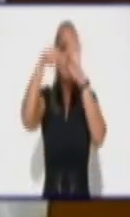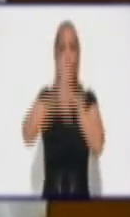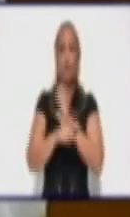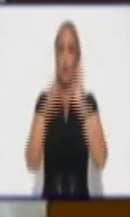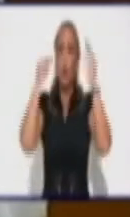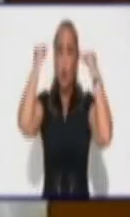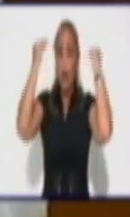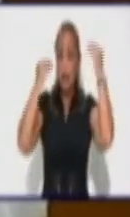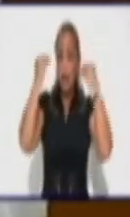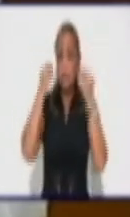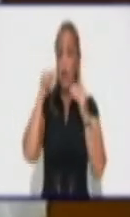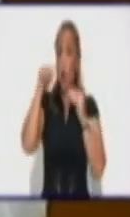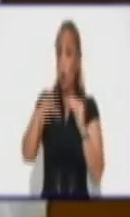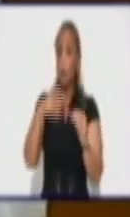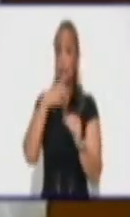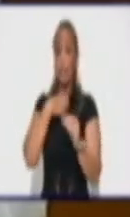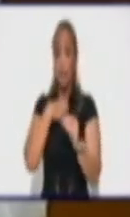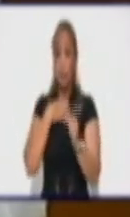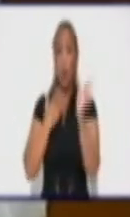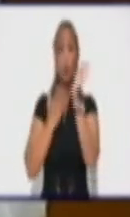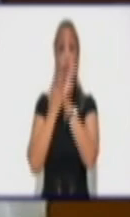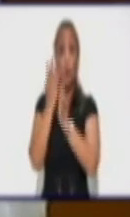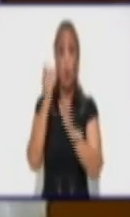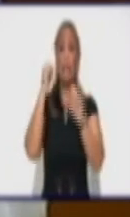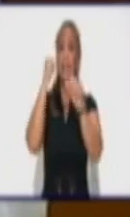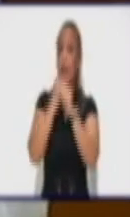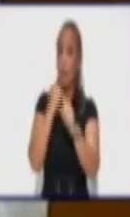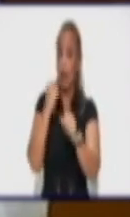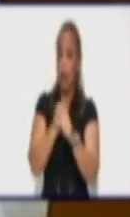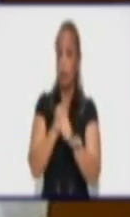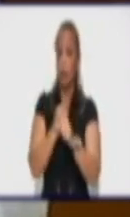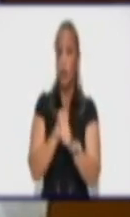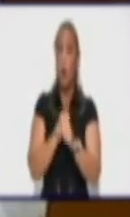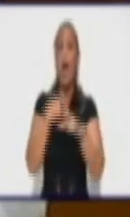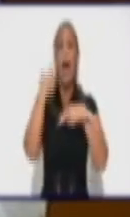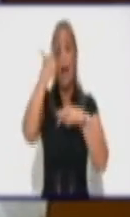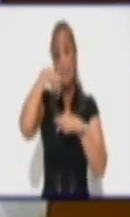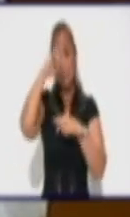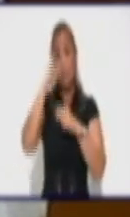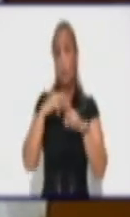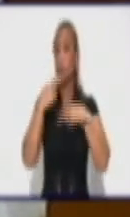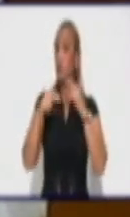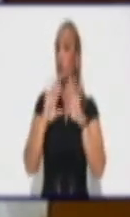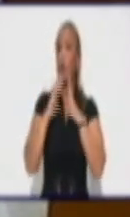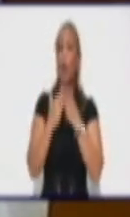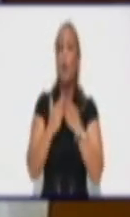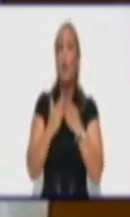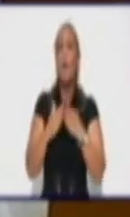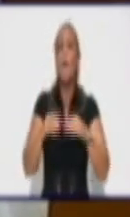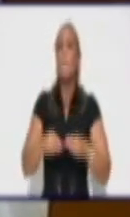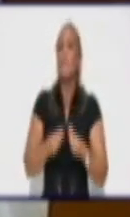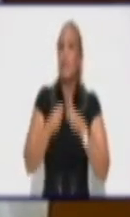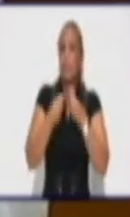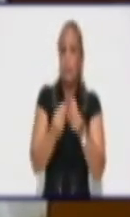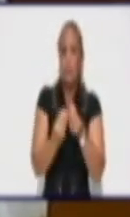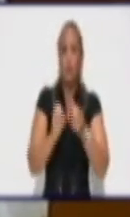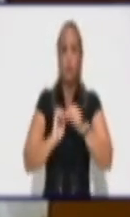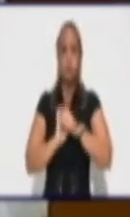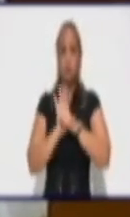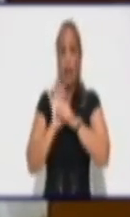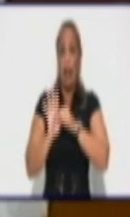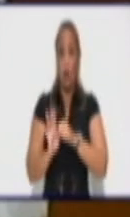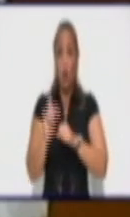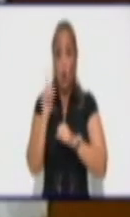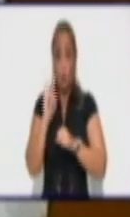hoy tenemos que continuar trabajando y así vamos a hacer primero que todo ese enfrentamiento digno a lakovic donde se